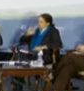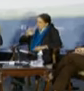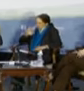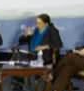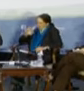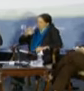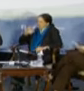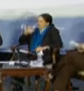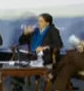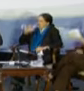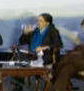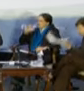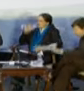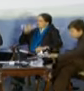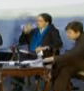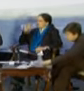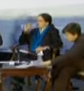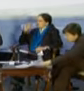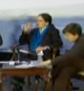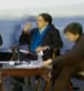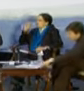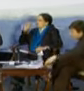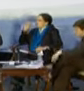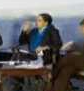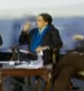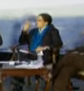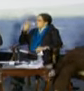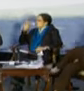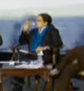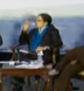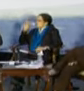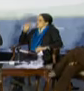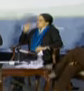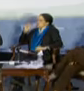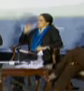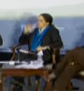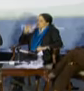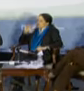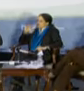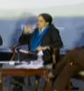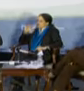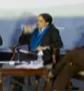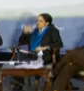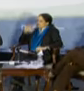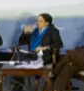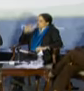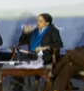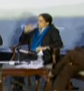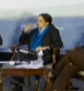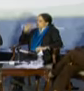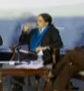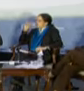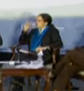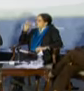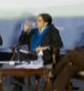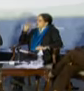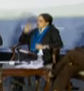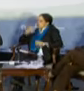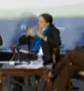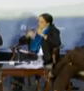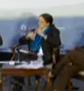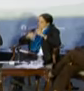Universidad Nacional Autónoma de México, maestro en Sociología por la Universidad Iberoamericana, con 25 años de experiencia en las organizaciones de la